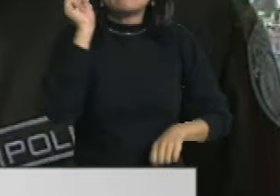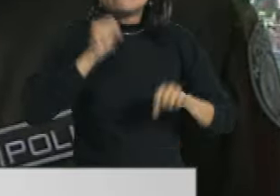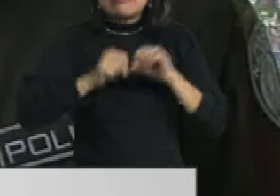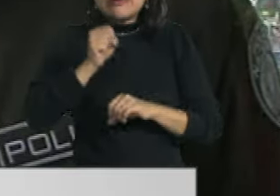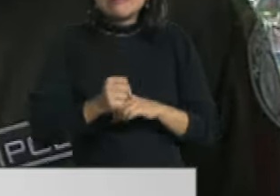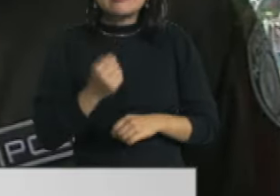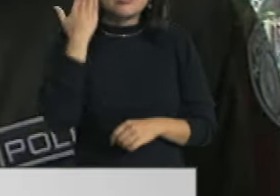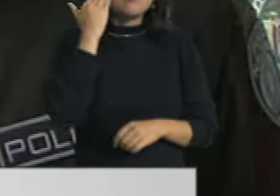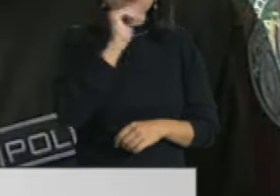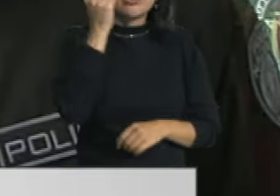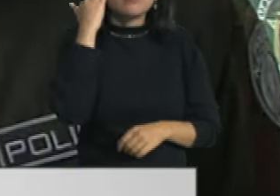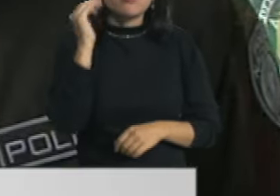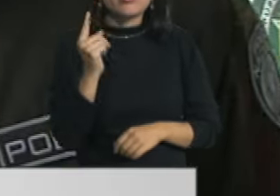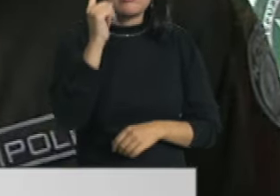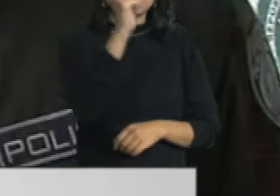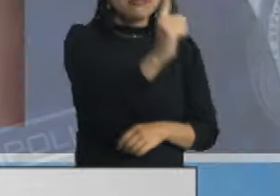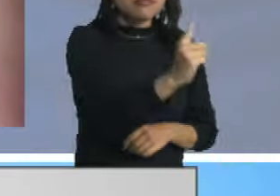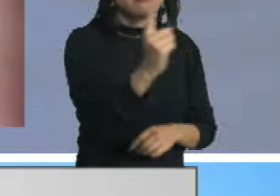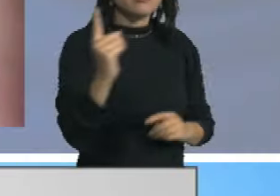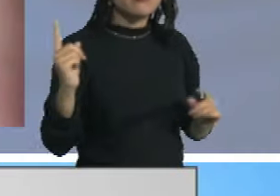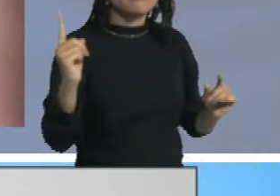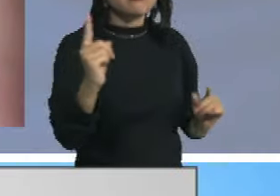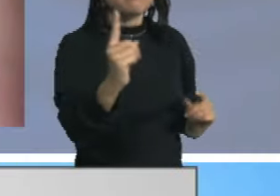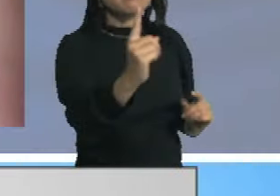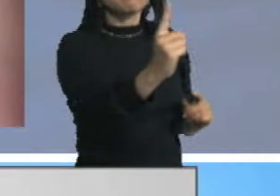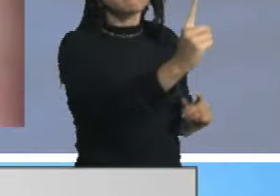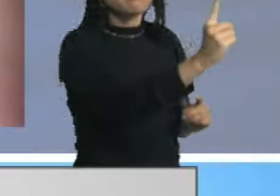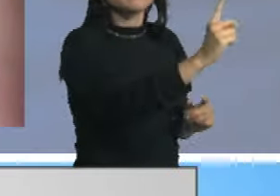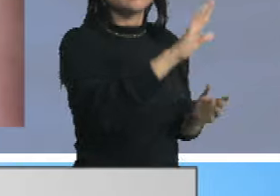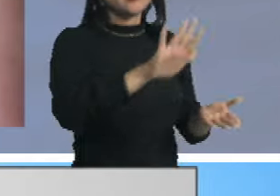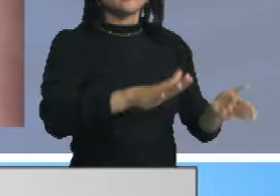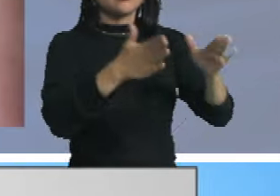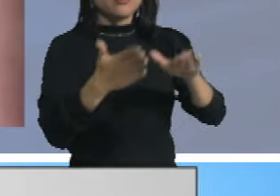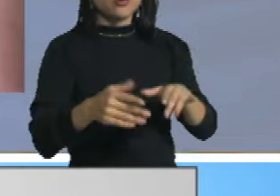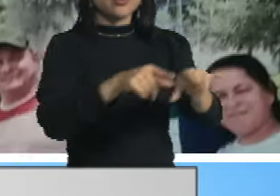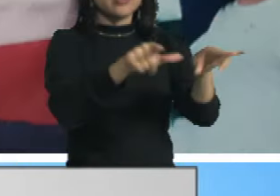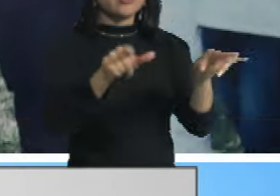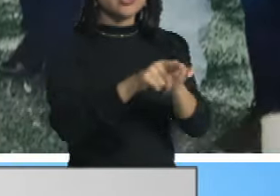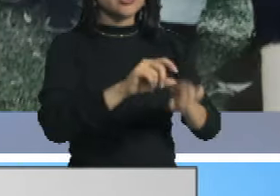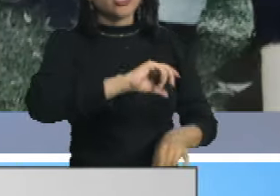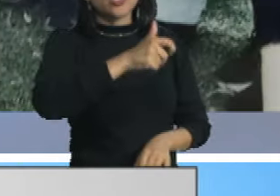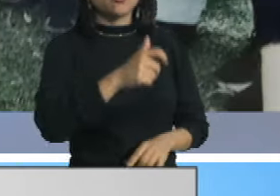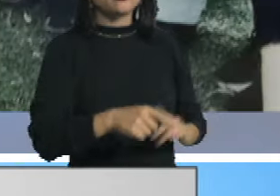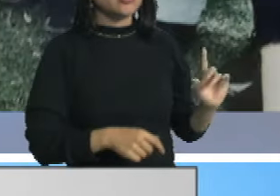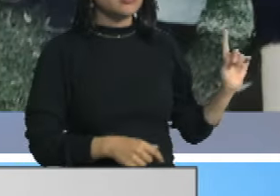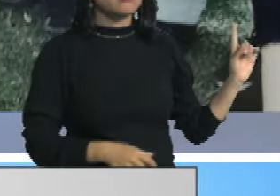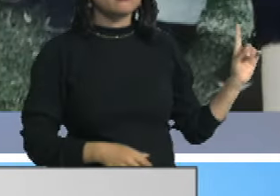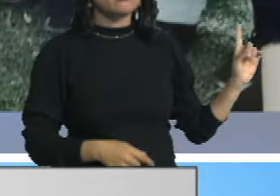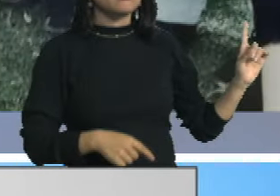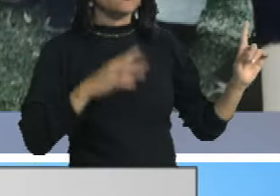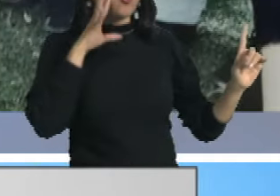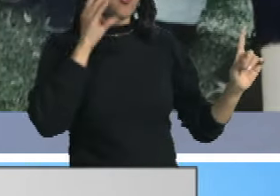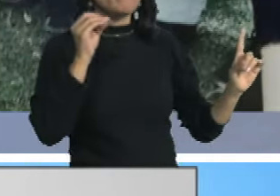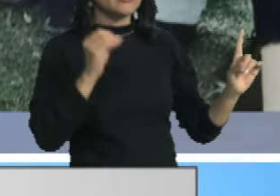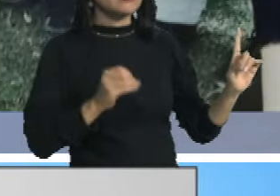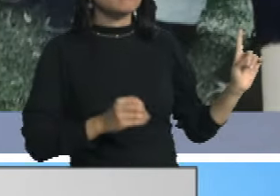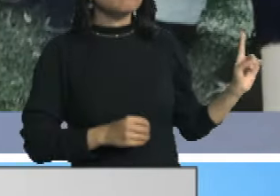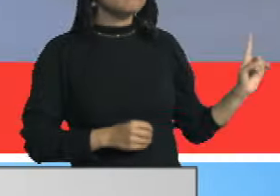dos personas, una mujer que perdió la vida en el lugar y un hombre que